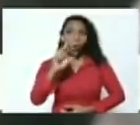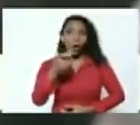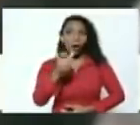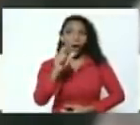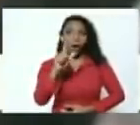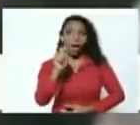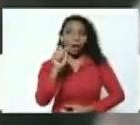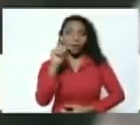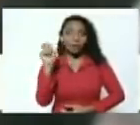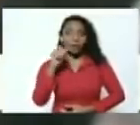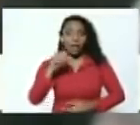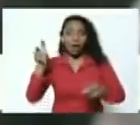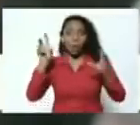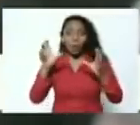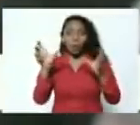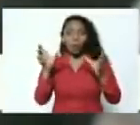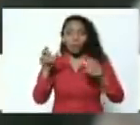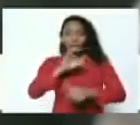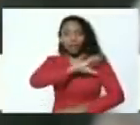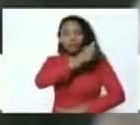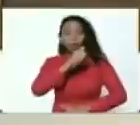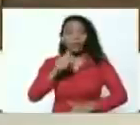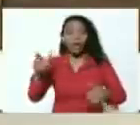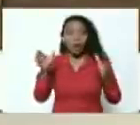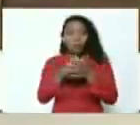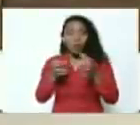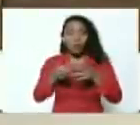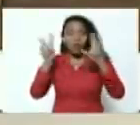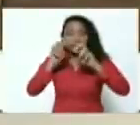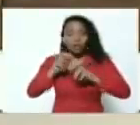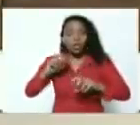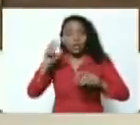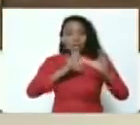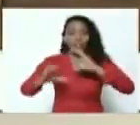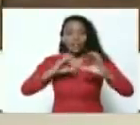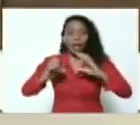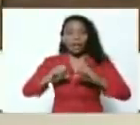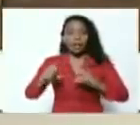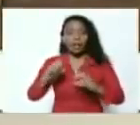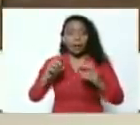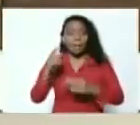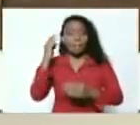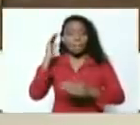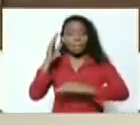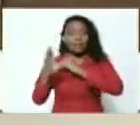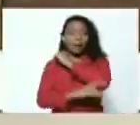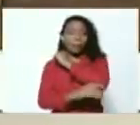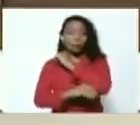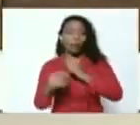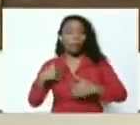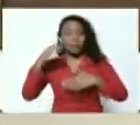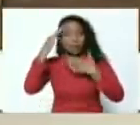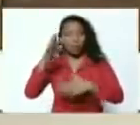Investigaciones Científicas Penales y Criminalísticas. Mi saludo al 6CPC.